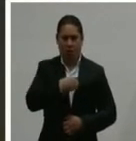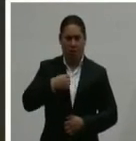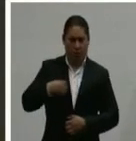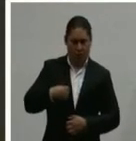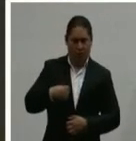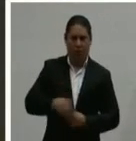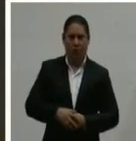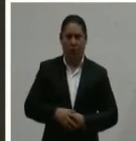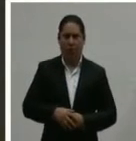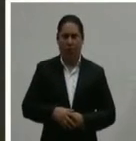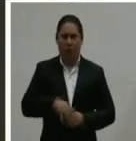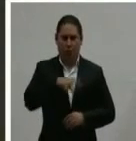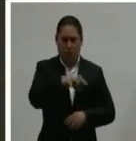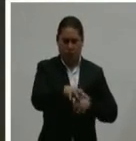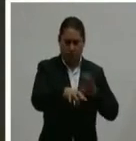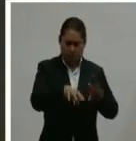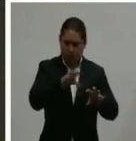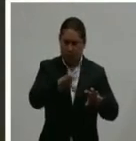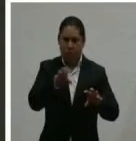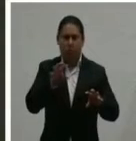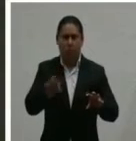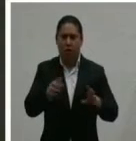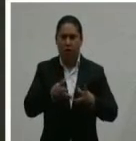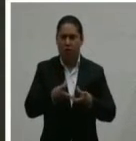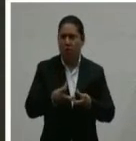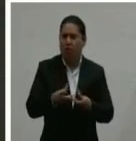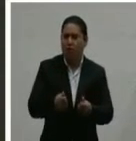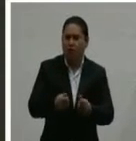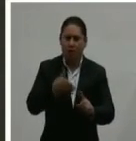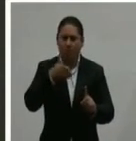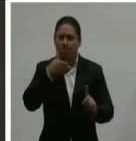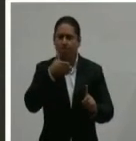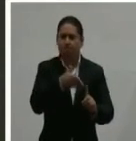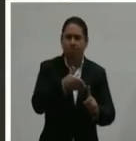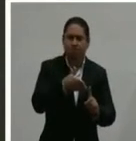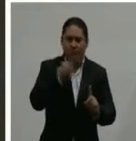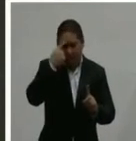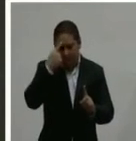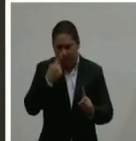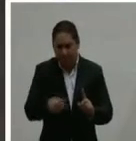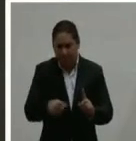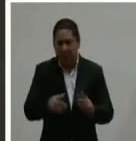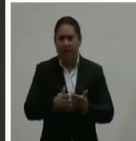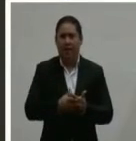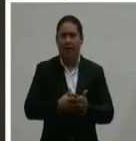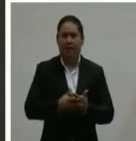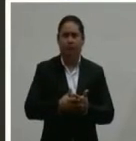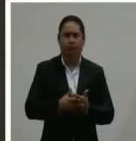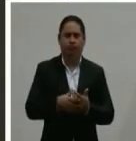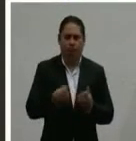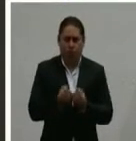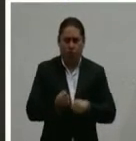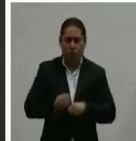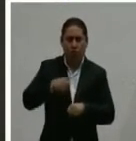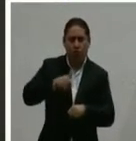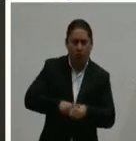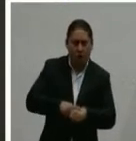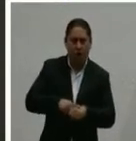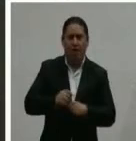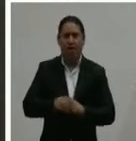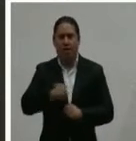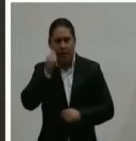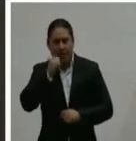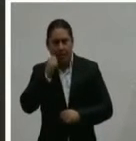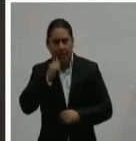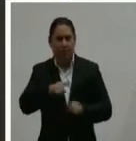de agrupar los gastos según los propósitos u objetivos socioeconómicos que persiguen